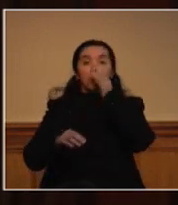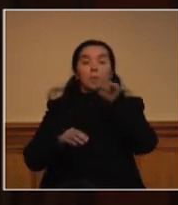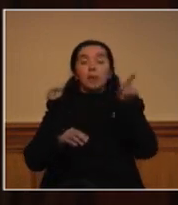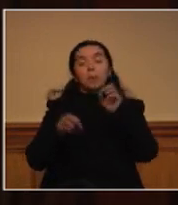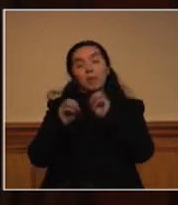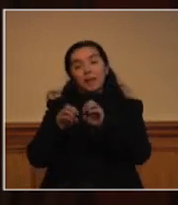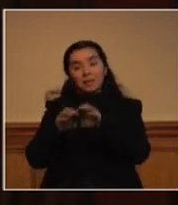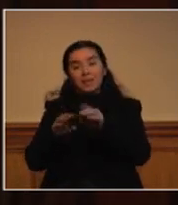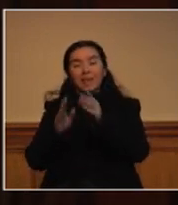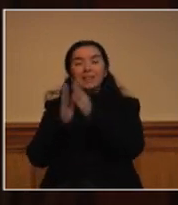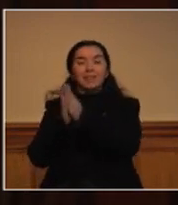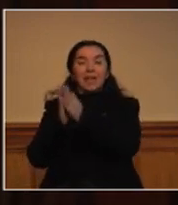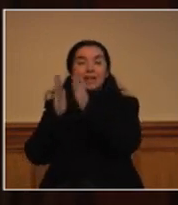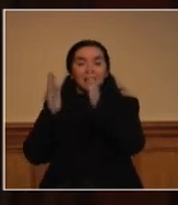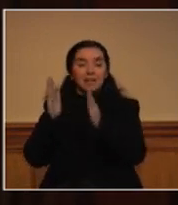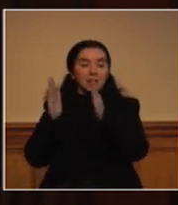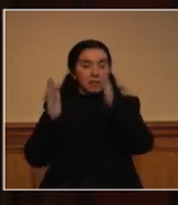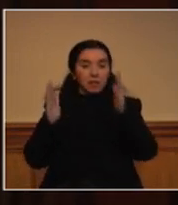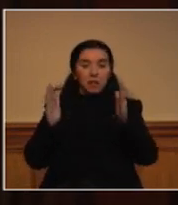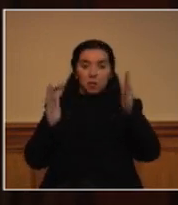tres secuencias,